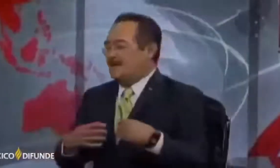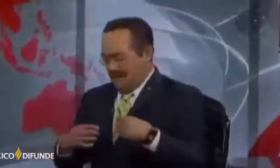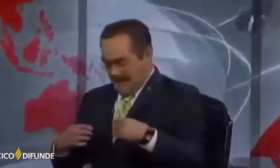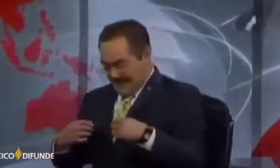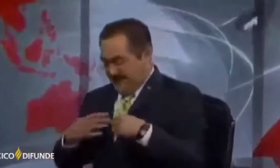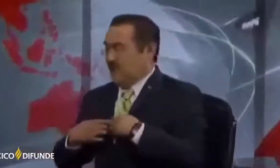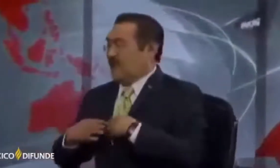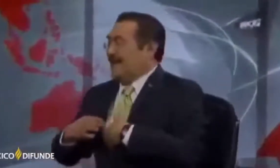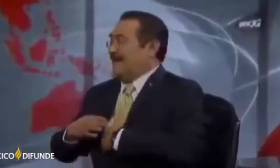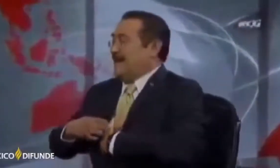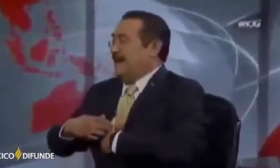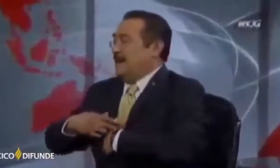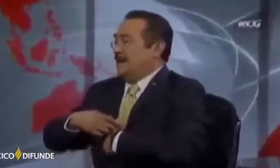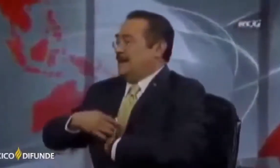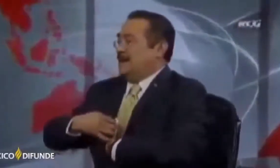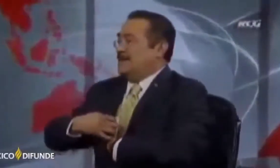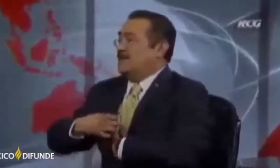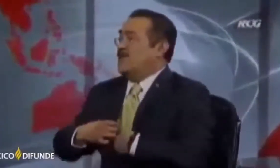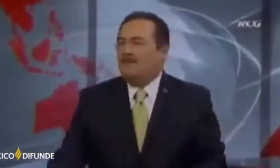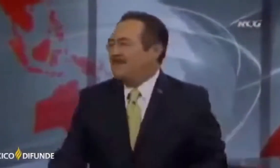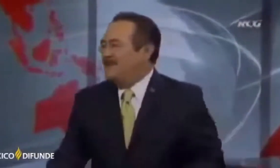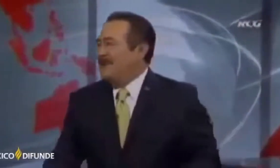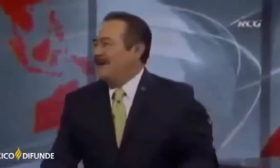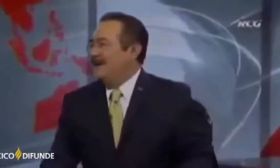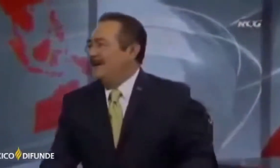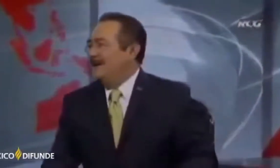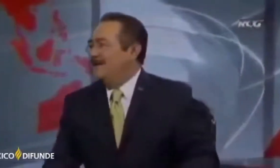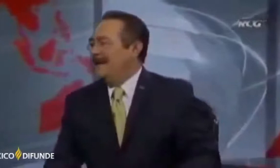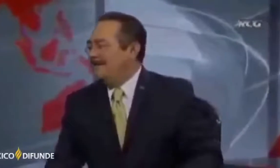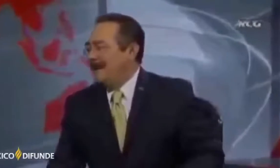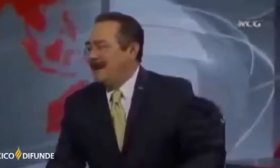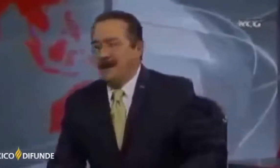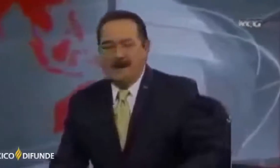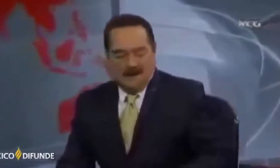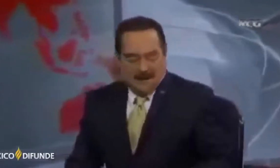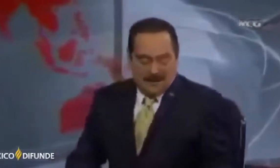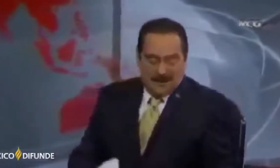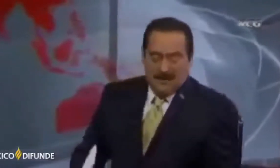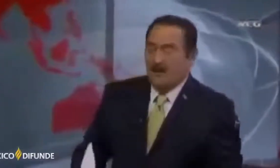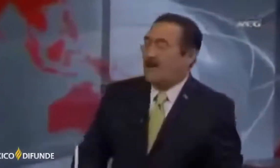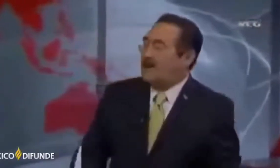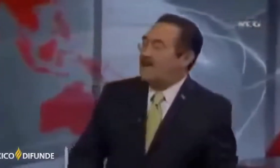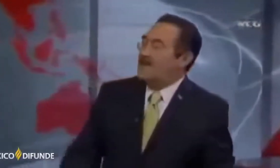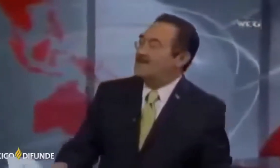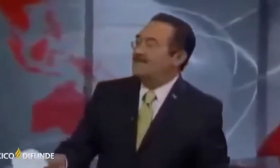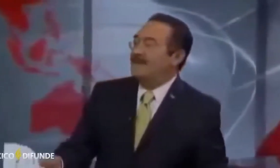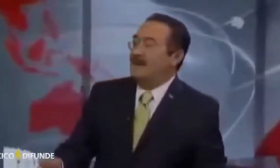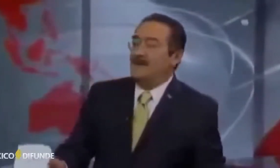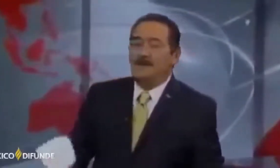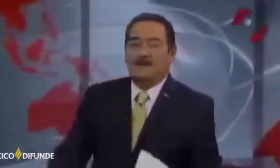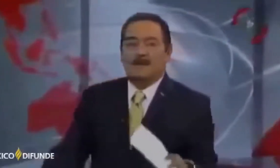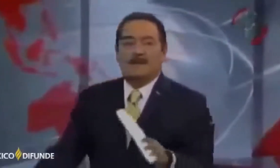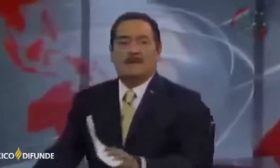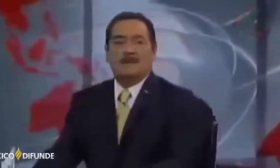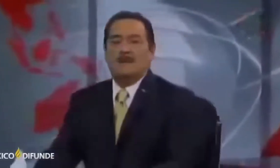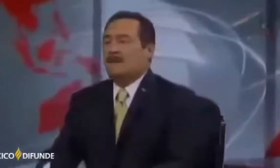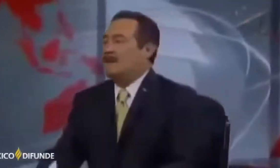Están entrando al programa más importante de la televisión. López Dóriga me la pela. Loret de Mola es un